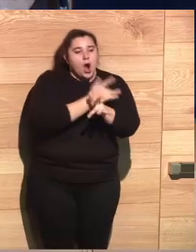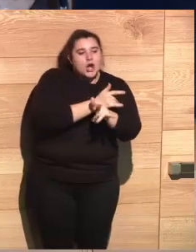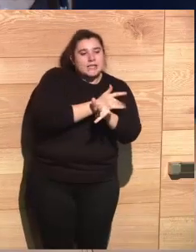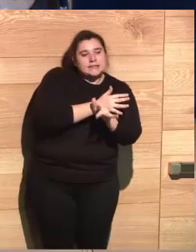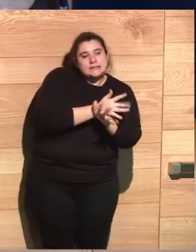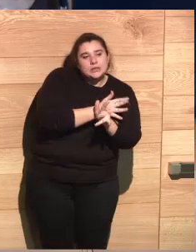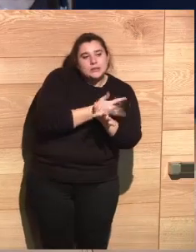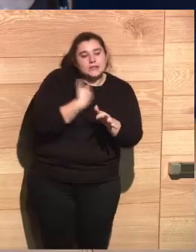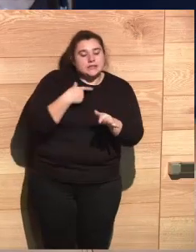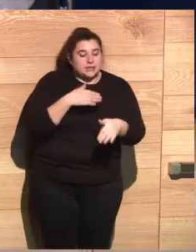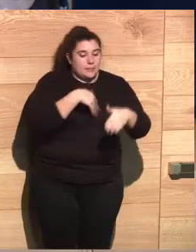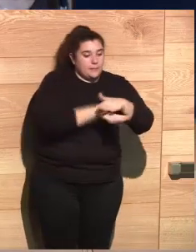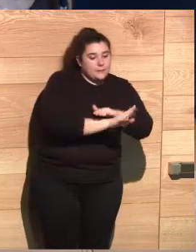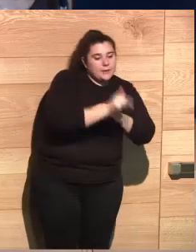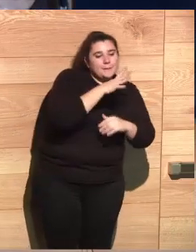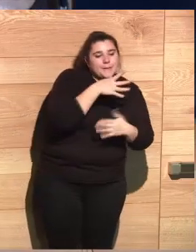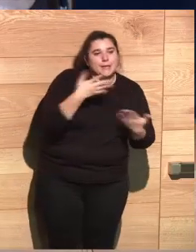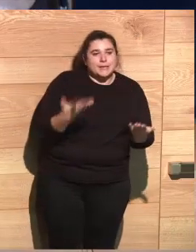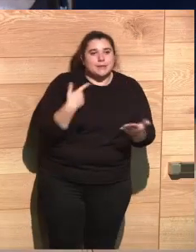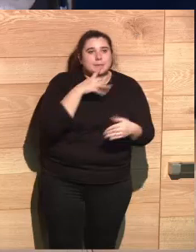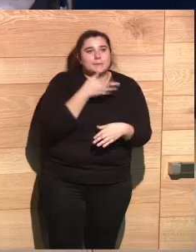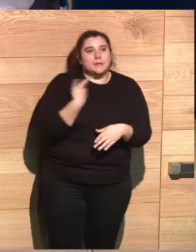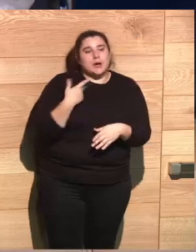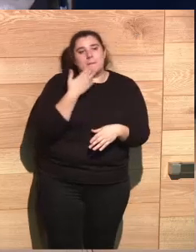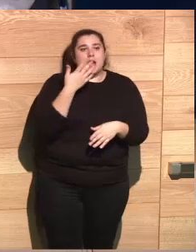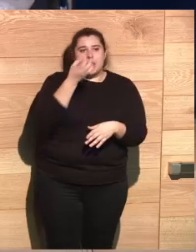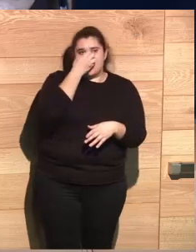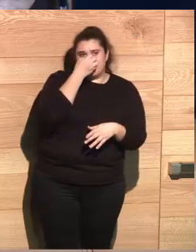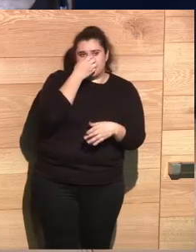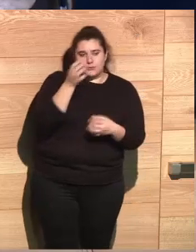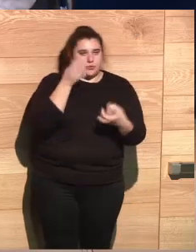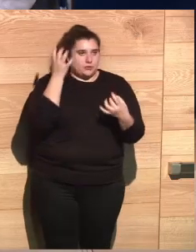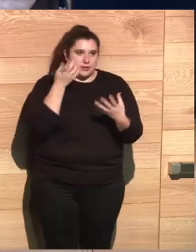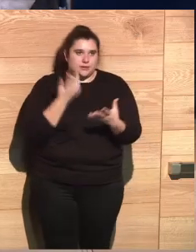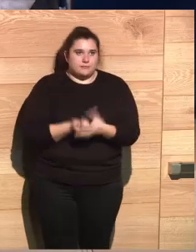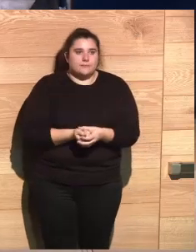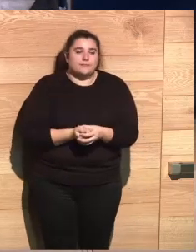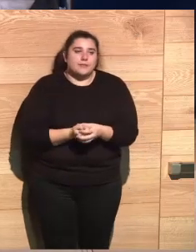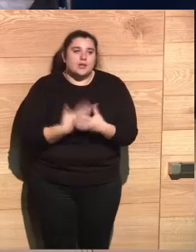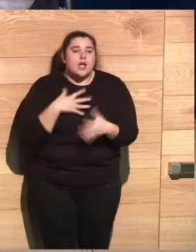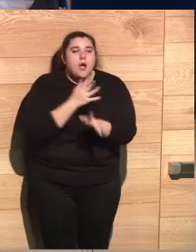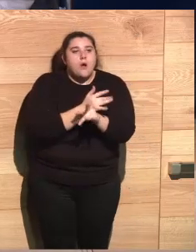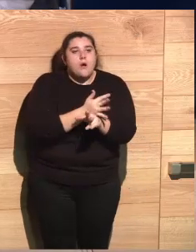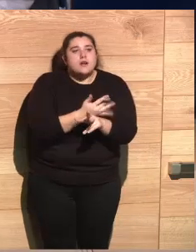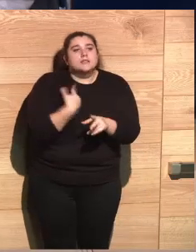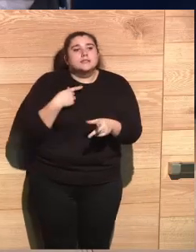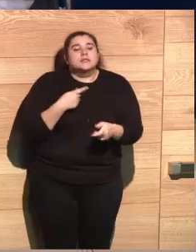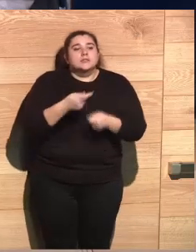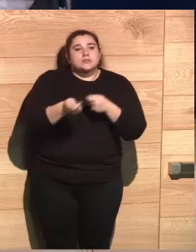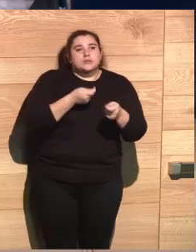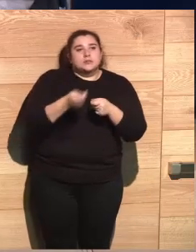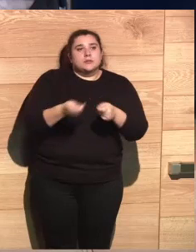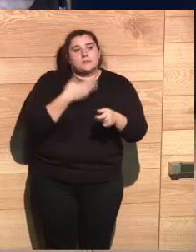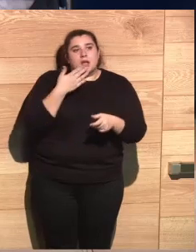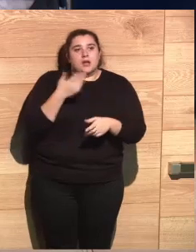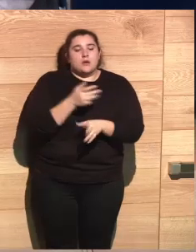mismo. Hay un elemento social en la manera en la que jugamos que regula bastante la manera de jugar. Pero esa